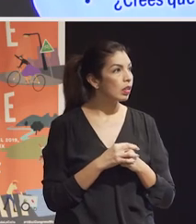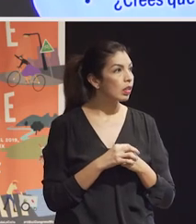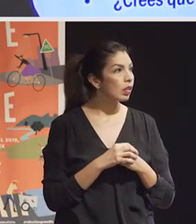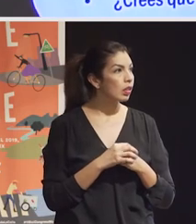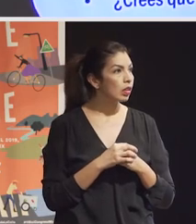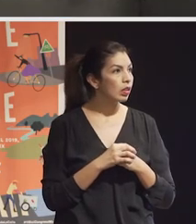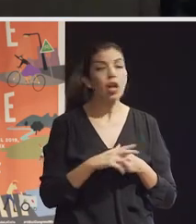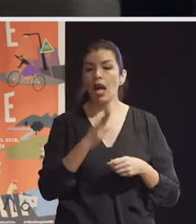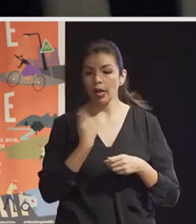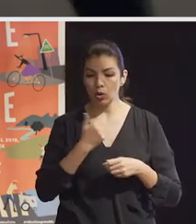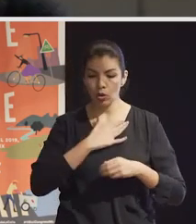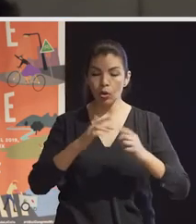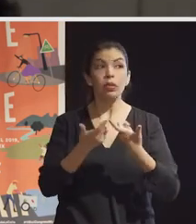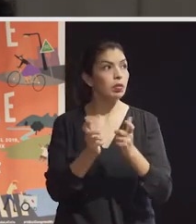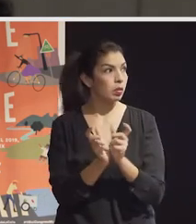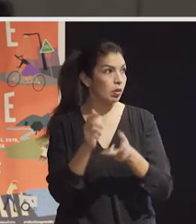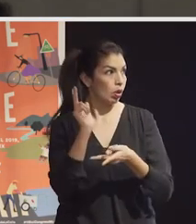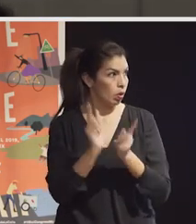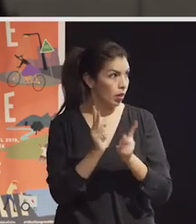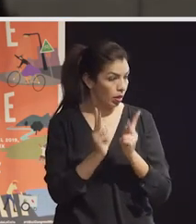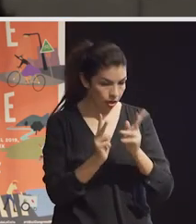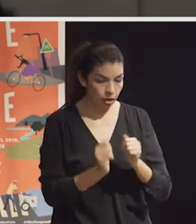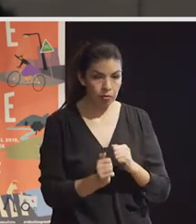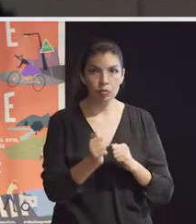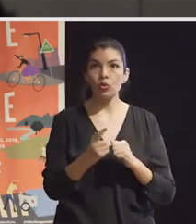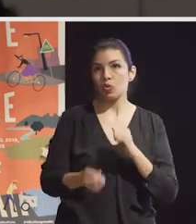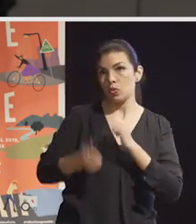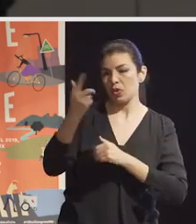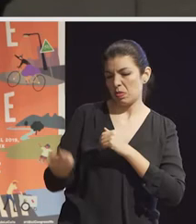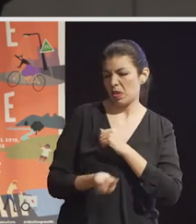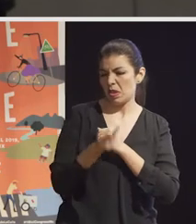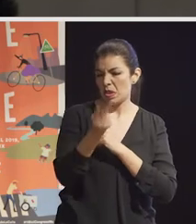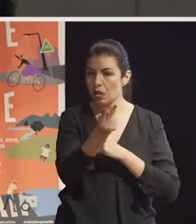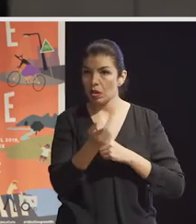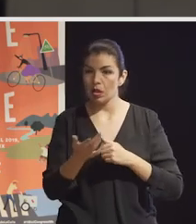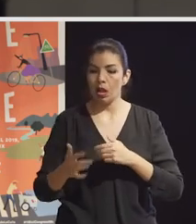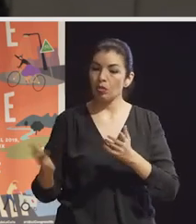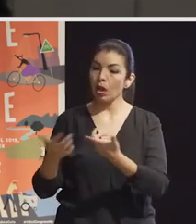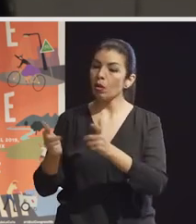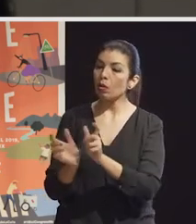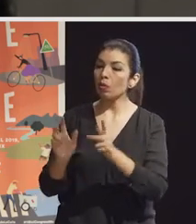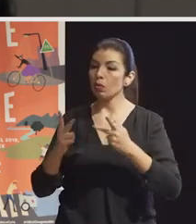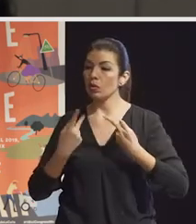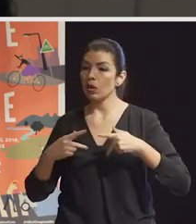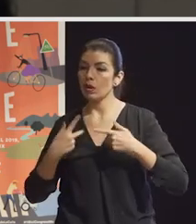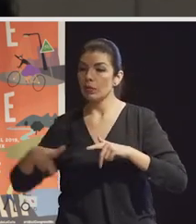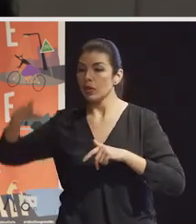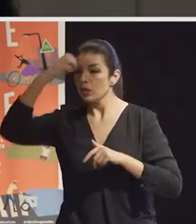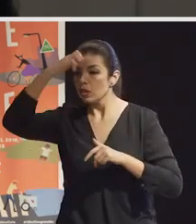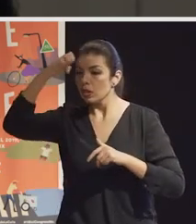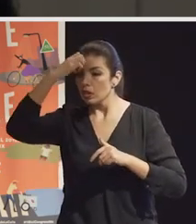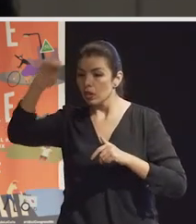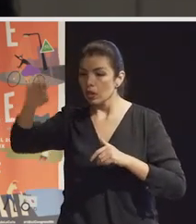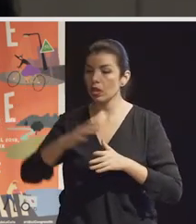platicamos más que nada sobre la primer pregunta la comunidad experiencias crean la comunidad y unas tres cositas